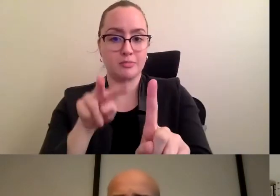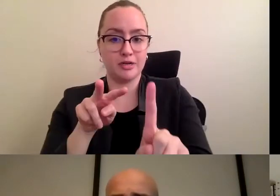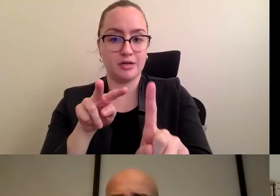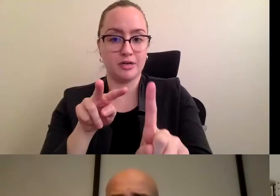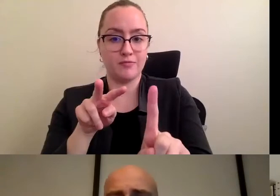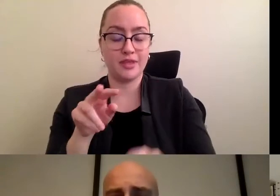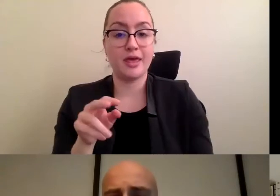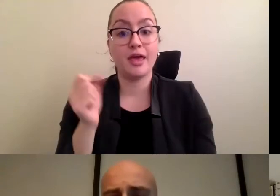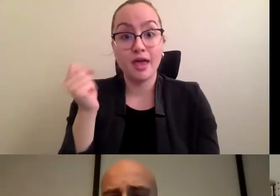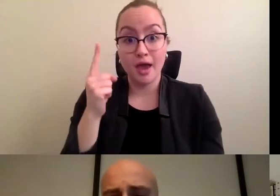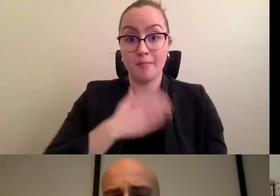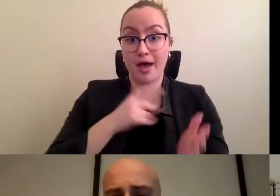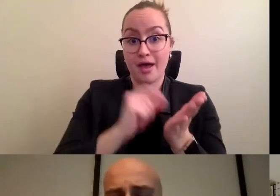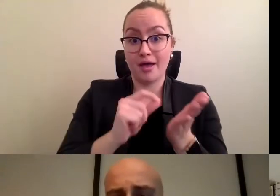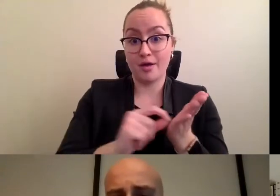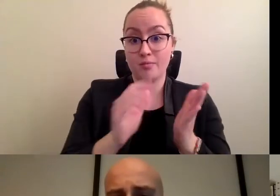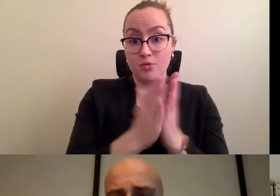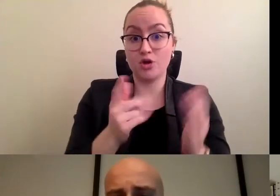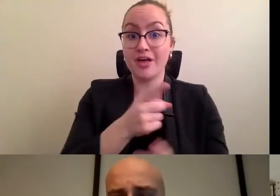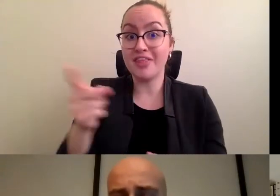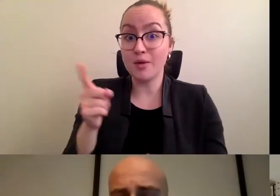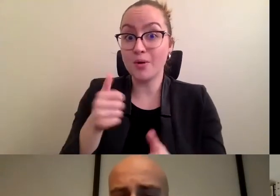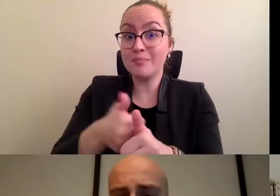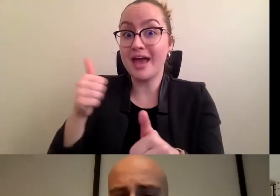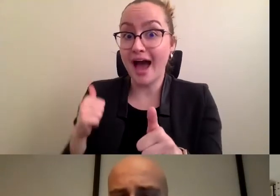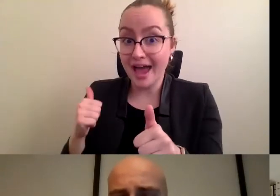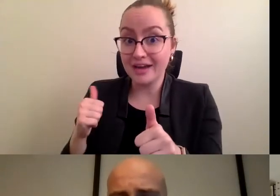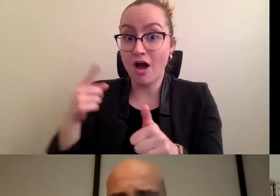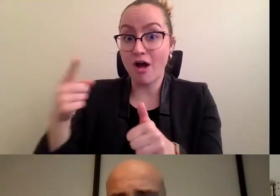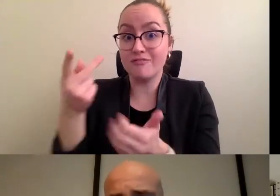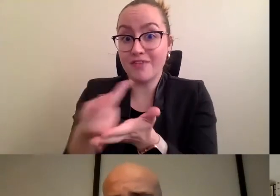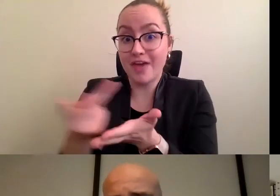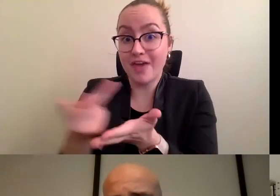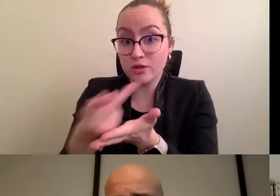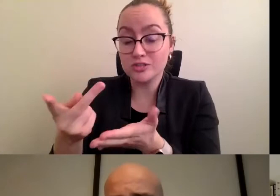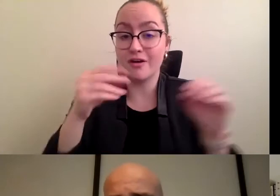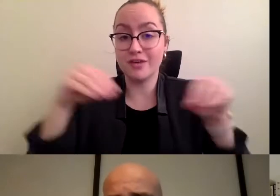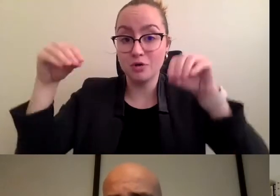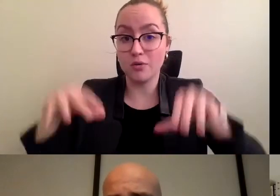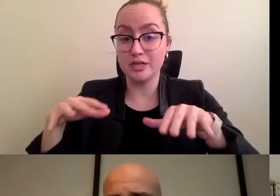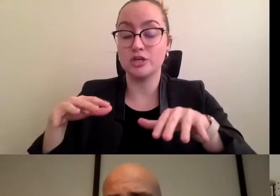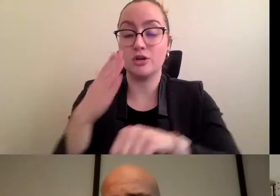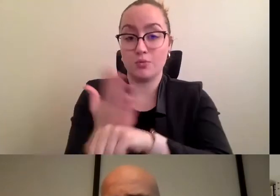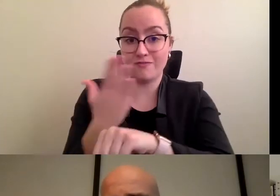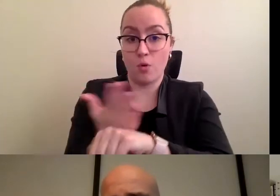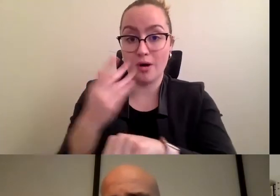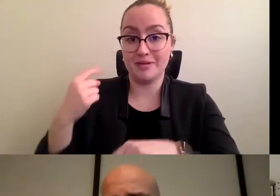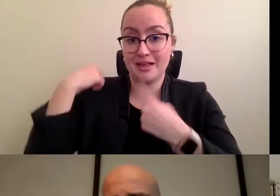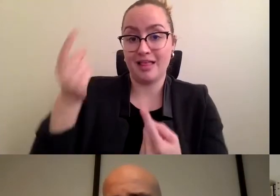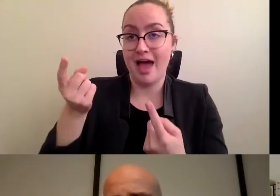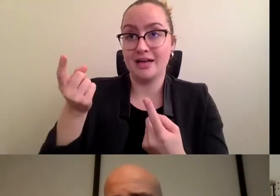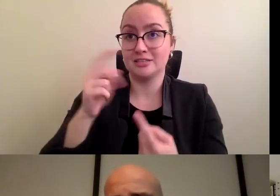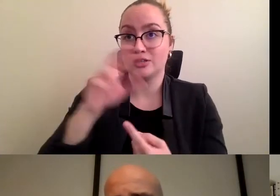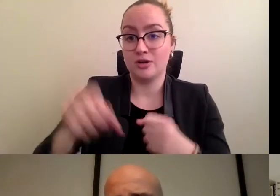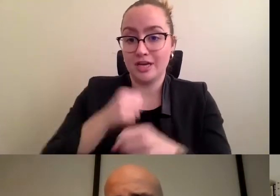cuando yo estaba trabajando en este libro, yo me di cuenta que estos grupos también influyeron a que